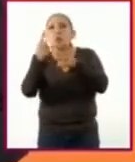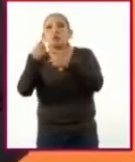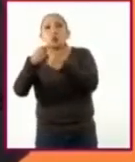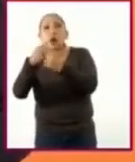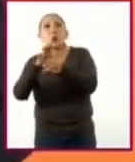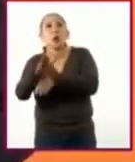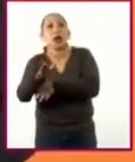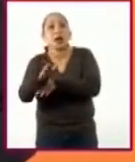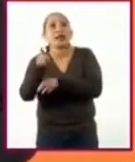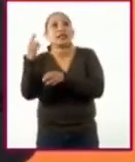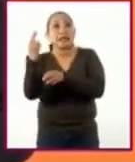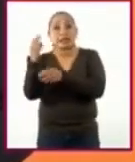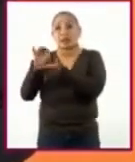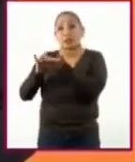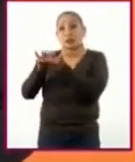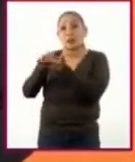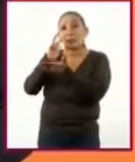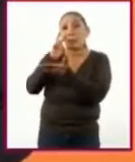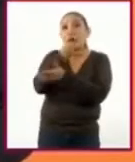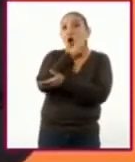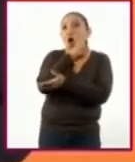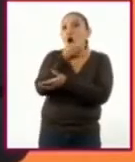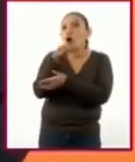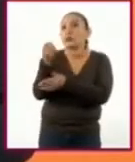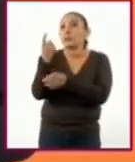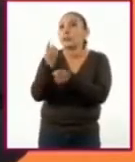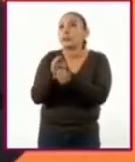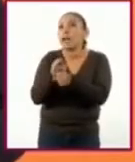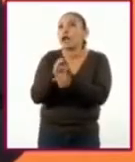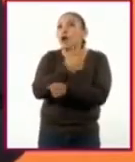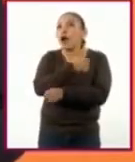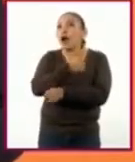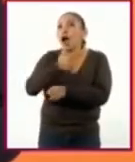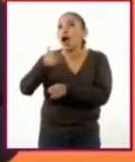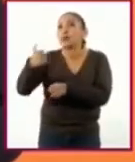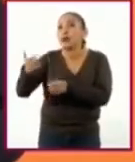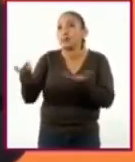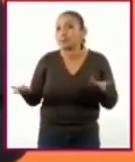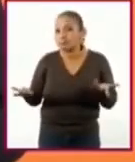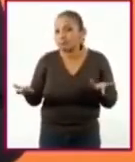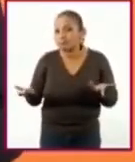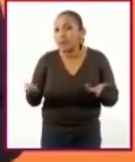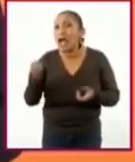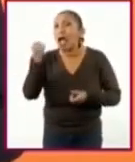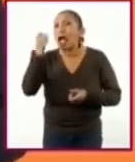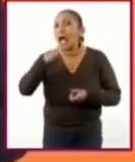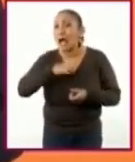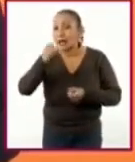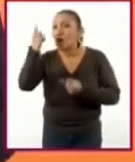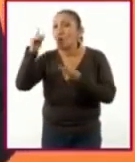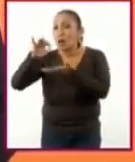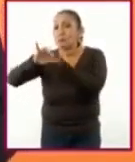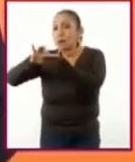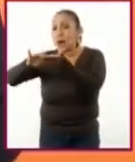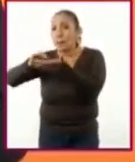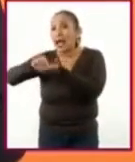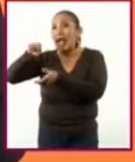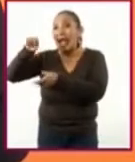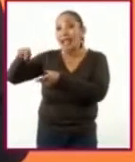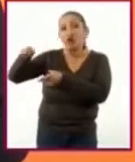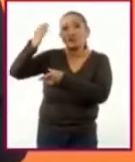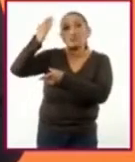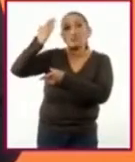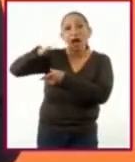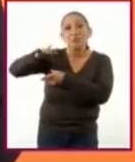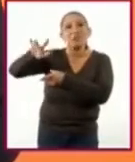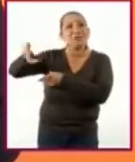necesario comprender el orden en que deben hacerse dichas operaciones. Aunque hay calculadoras programadas para considerar